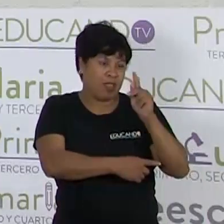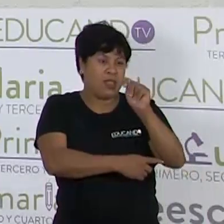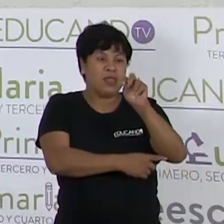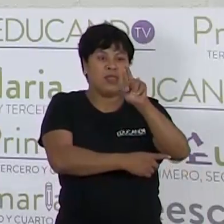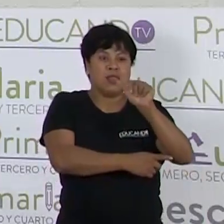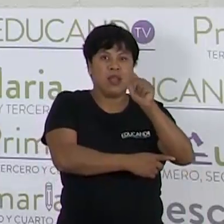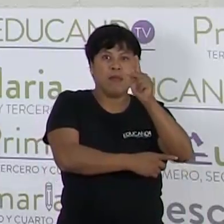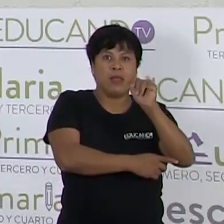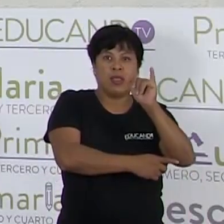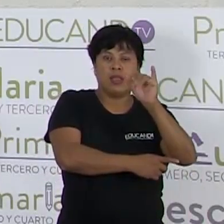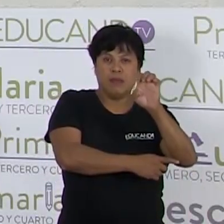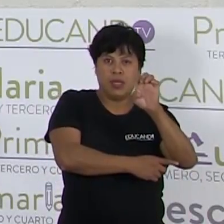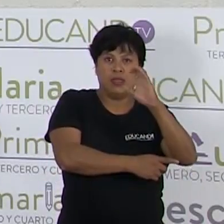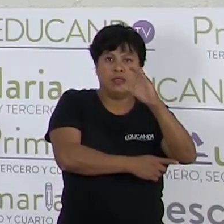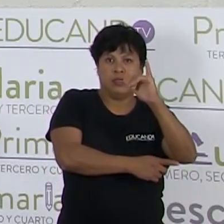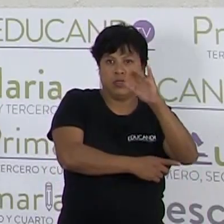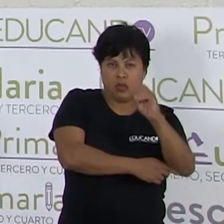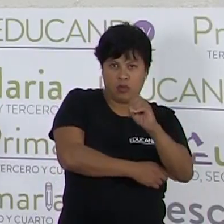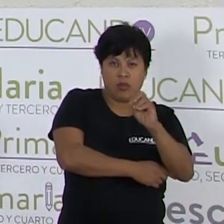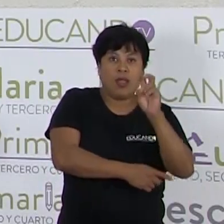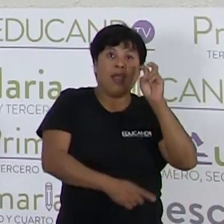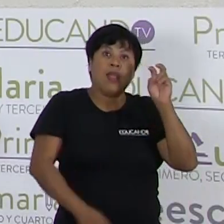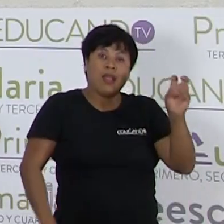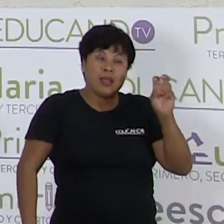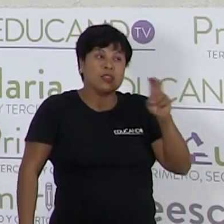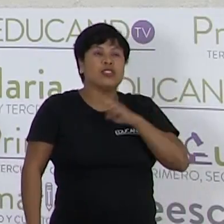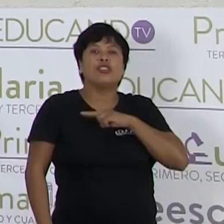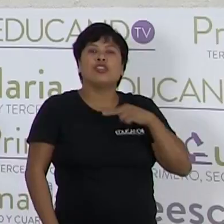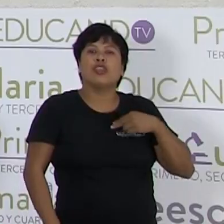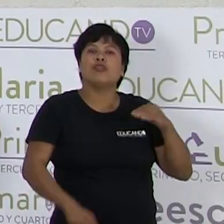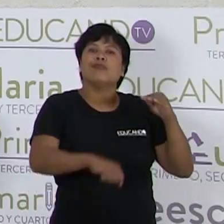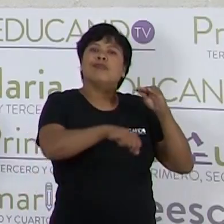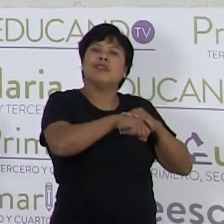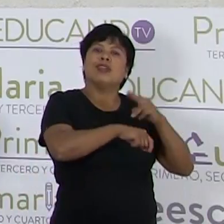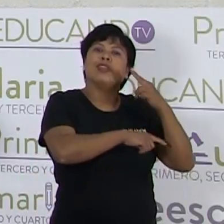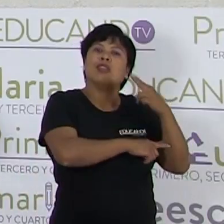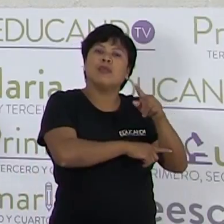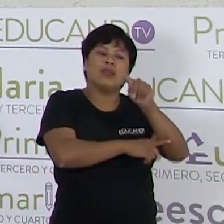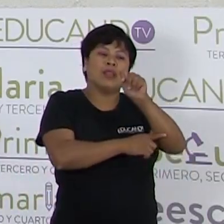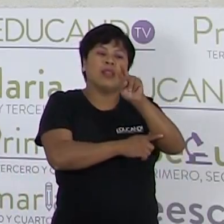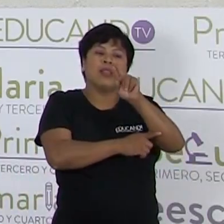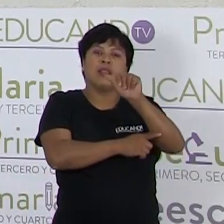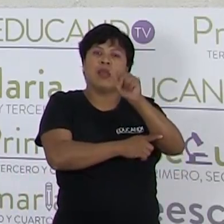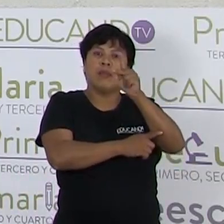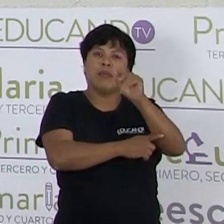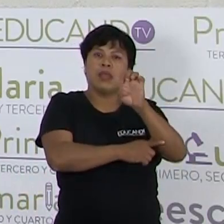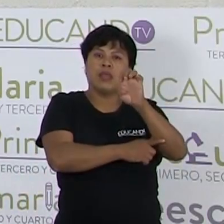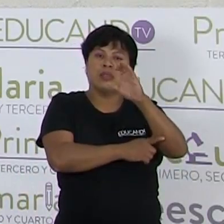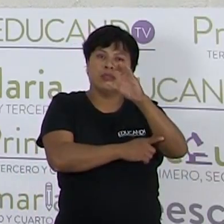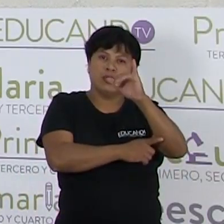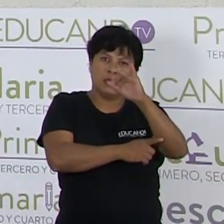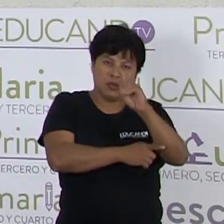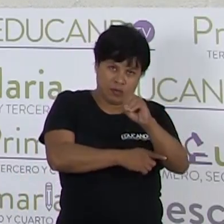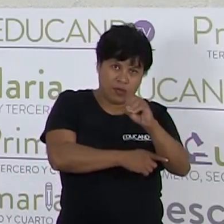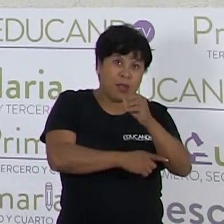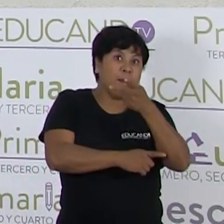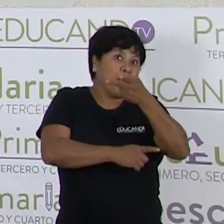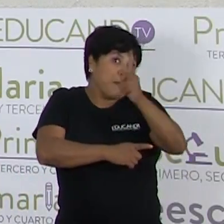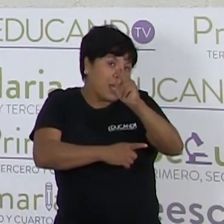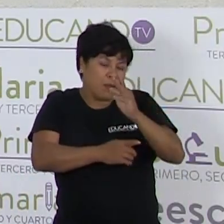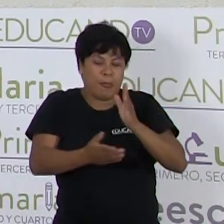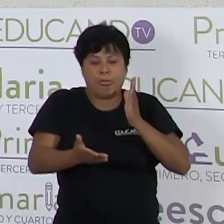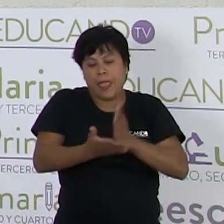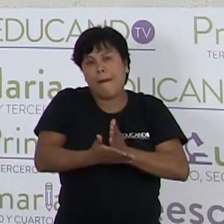Entonces a ese le vamos a poner el nombre de trapecio. Pero aparte de eso, también vamos a